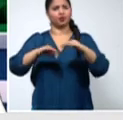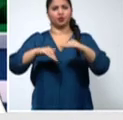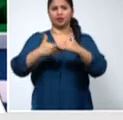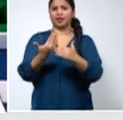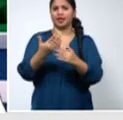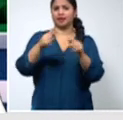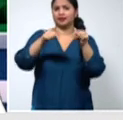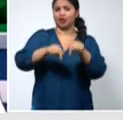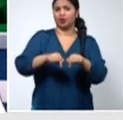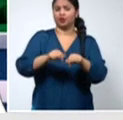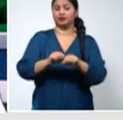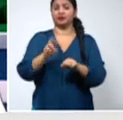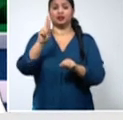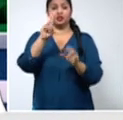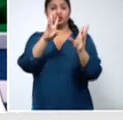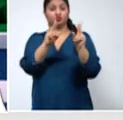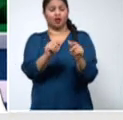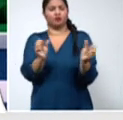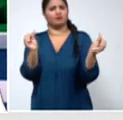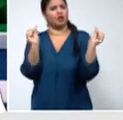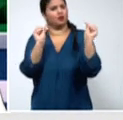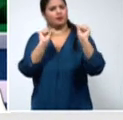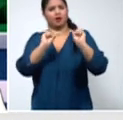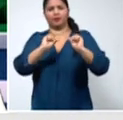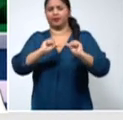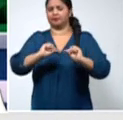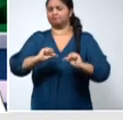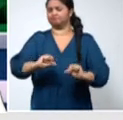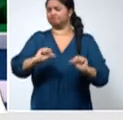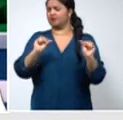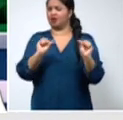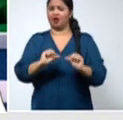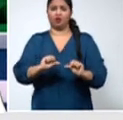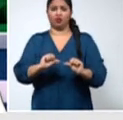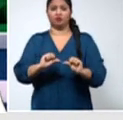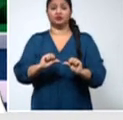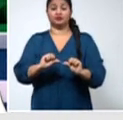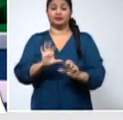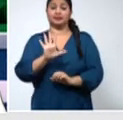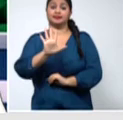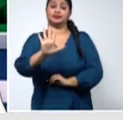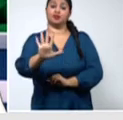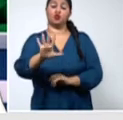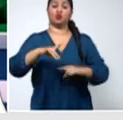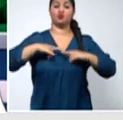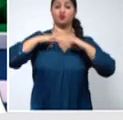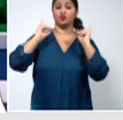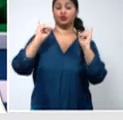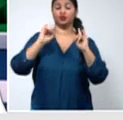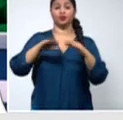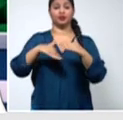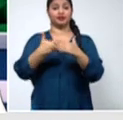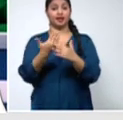resultados muy complejos. Lamentablemente 5 fallecidos en el día de hoy,